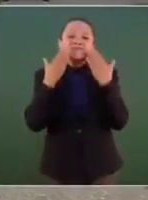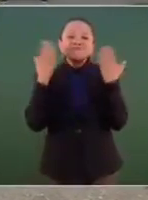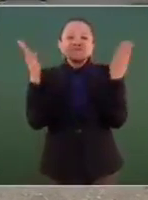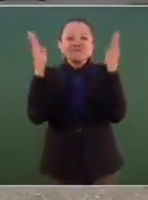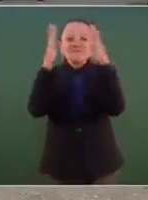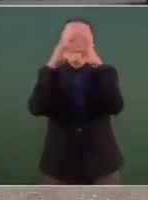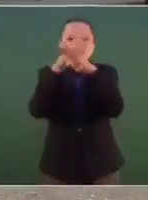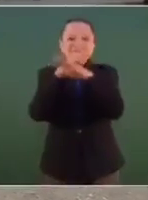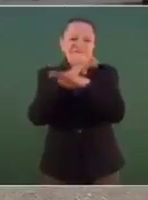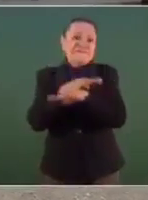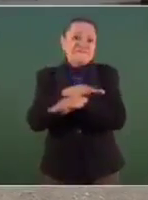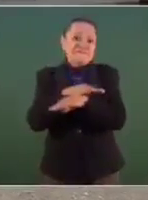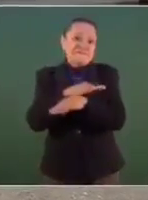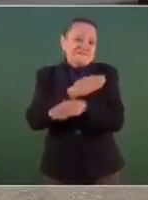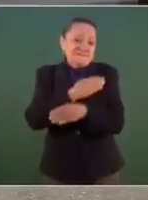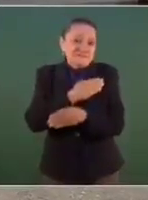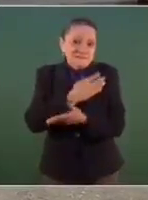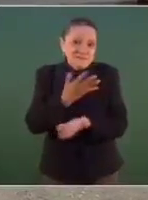Entonces,